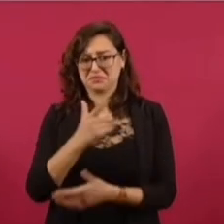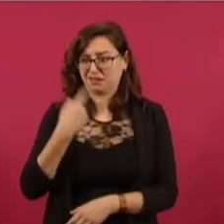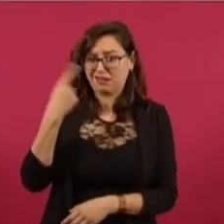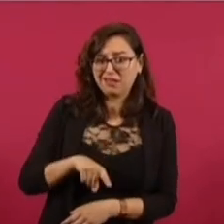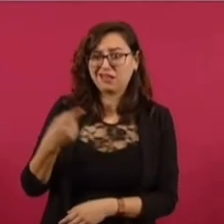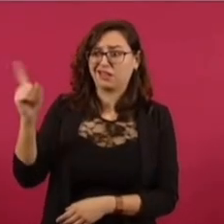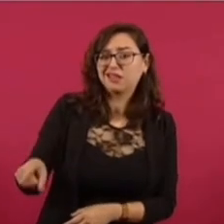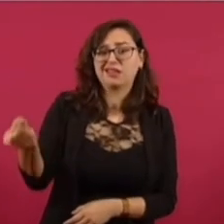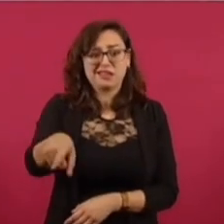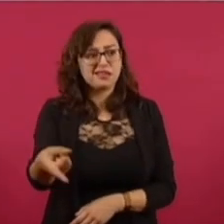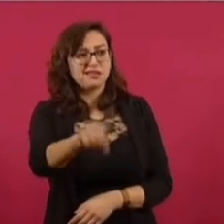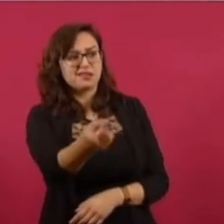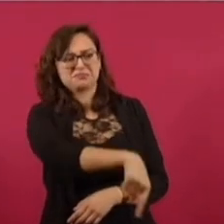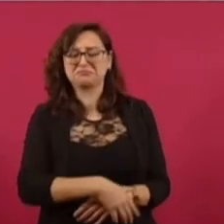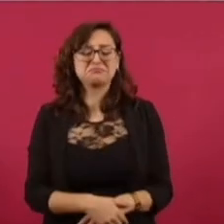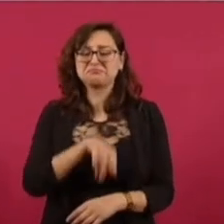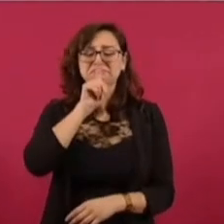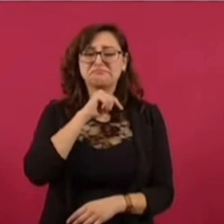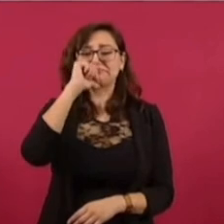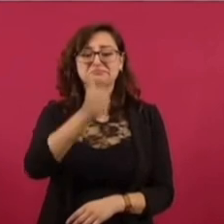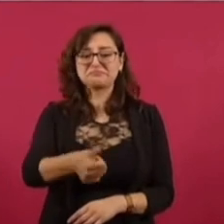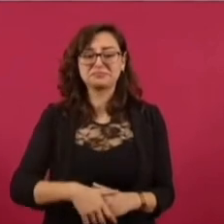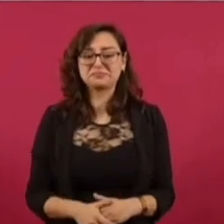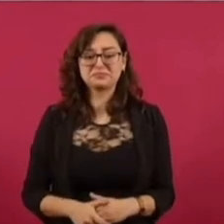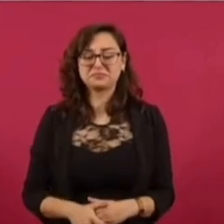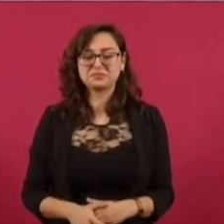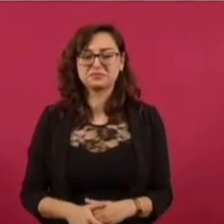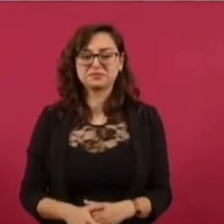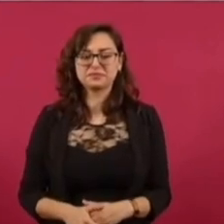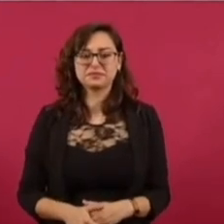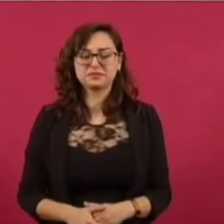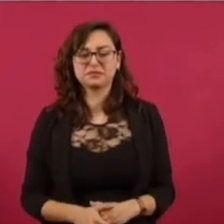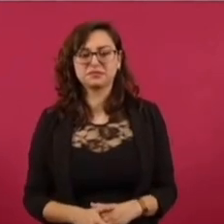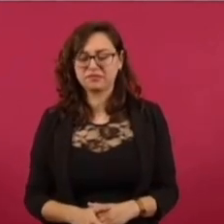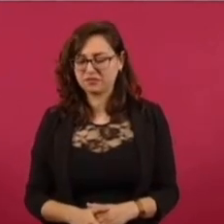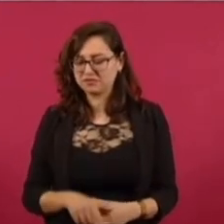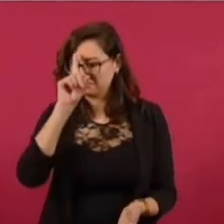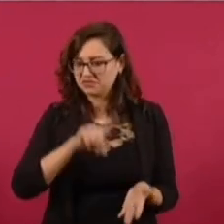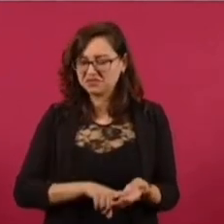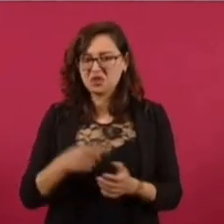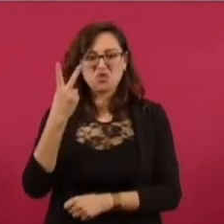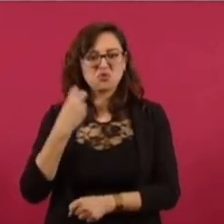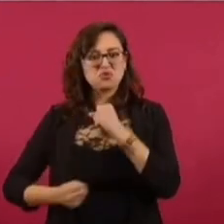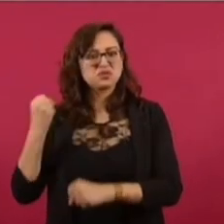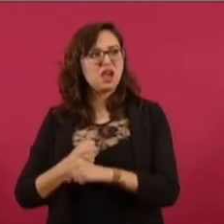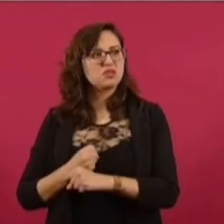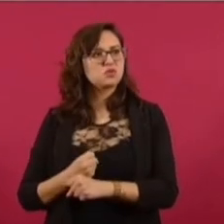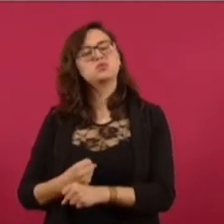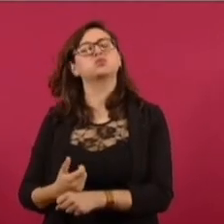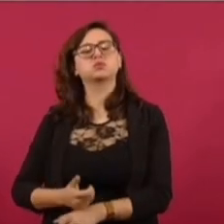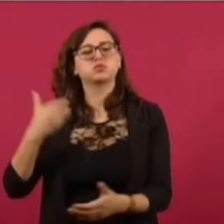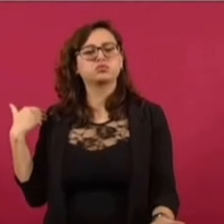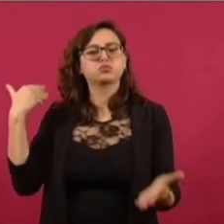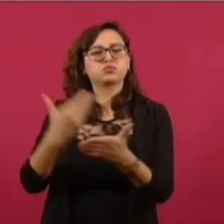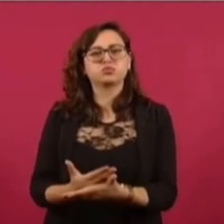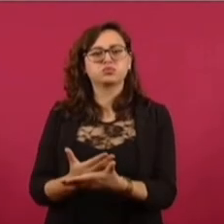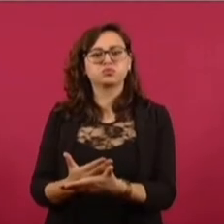me meto en eso. Con todo respeto. Tiene como 2 años que no platico con